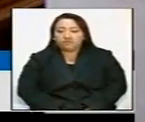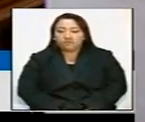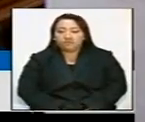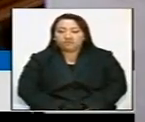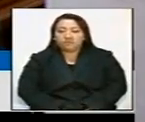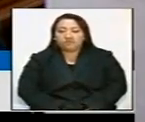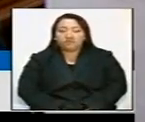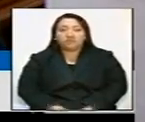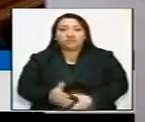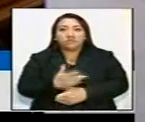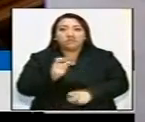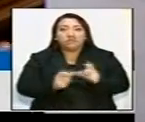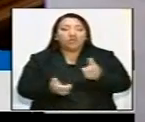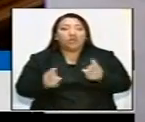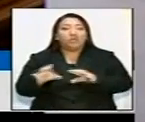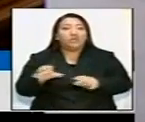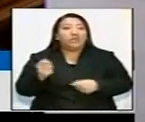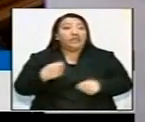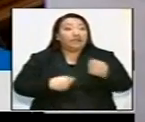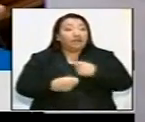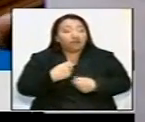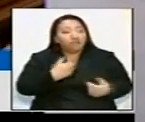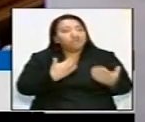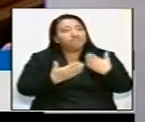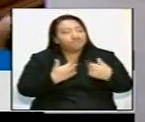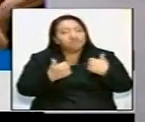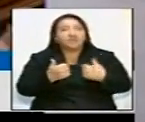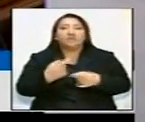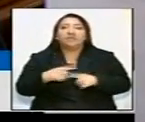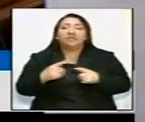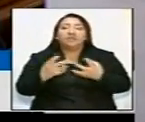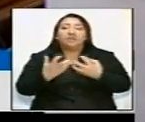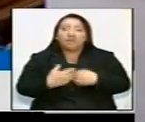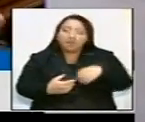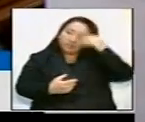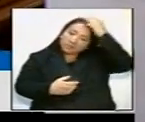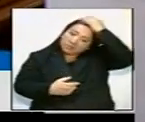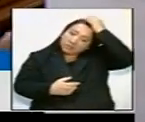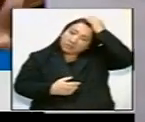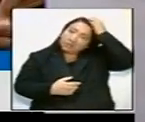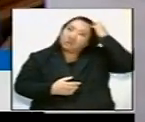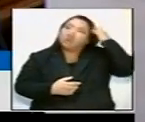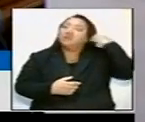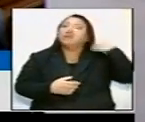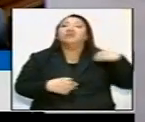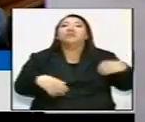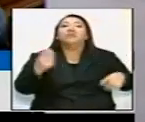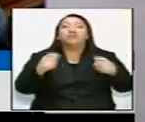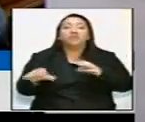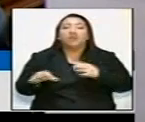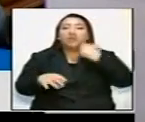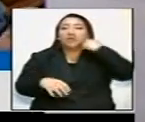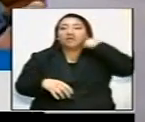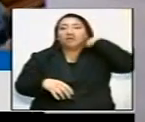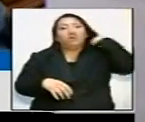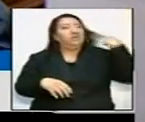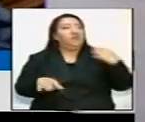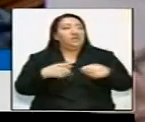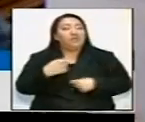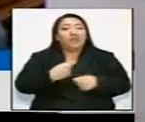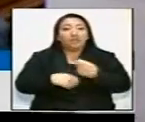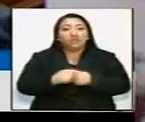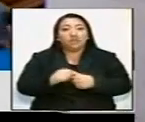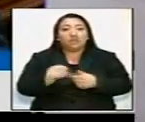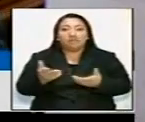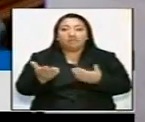las personas en el momento que hacemos negocios, entre proveedores, clientes, las personas que hacen transacciones en